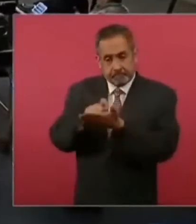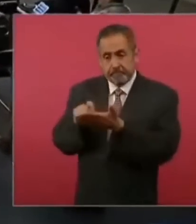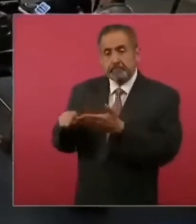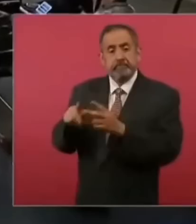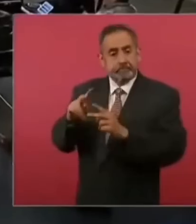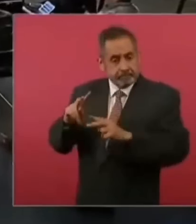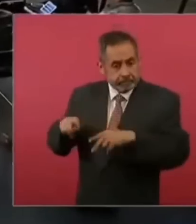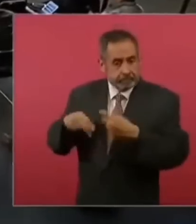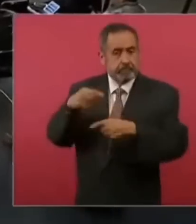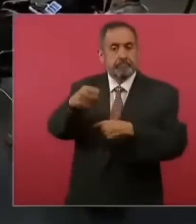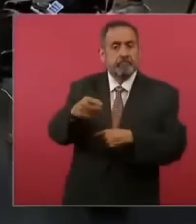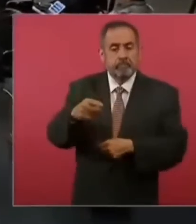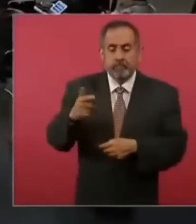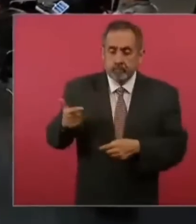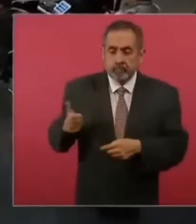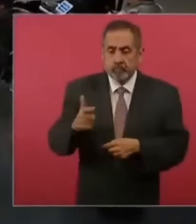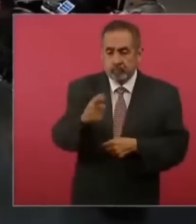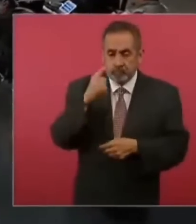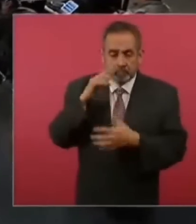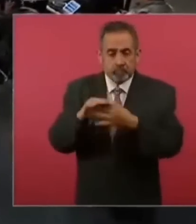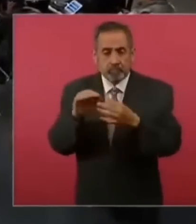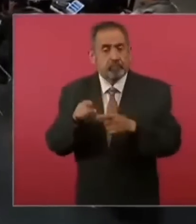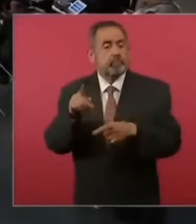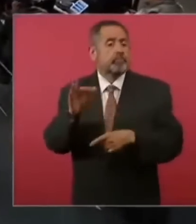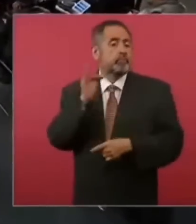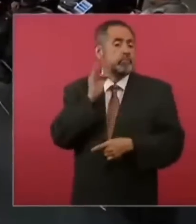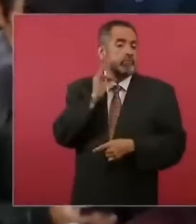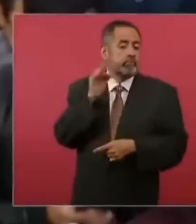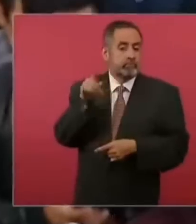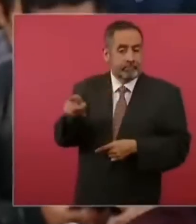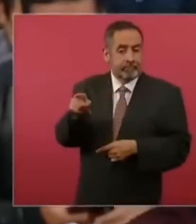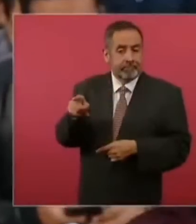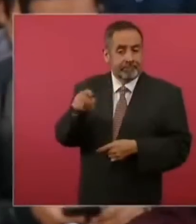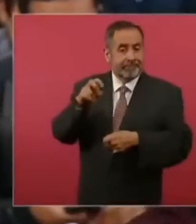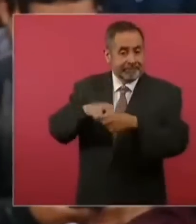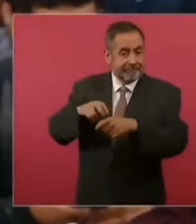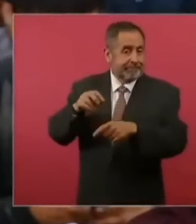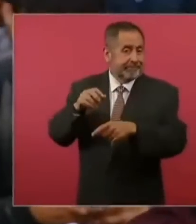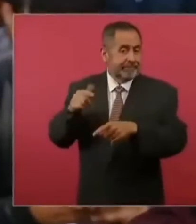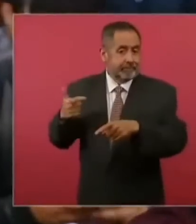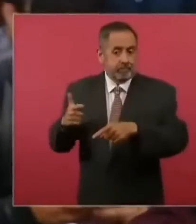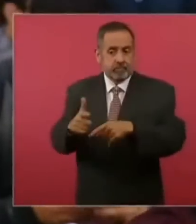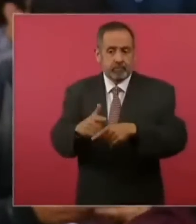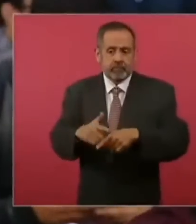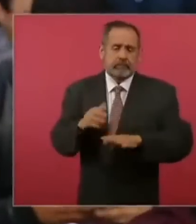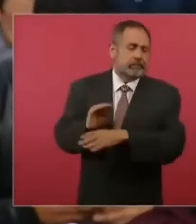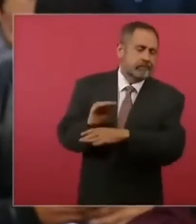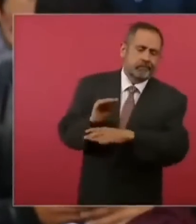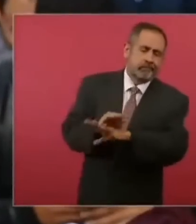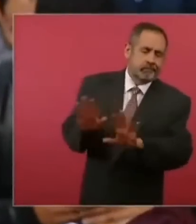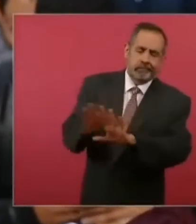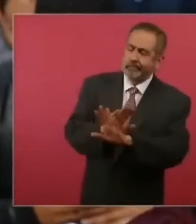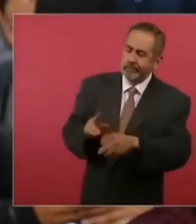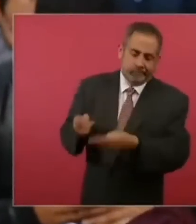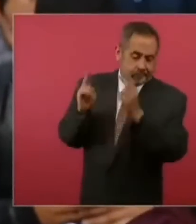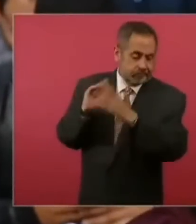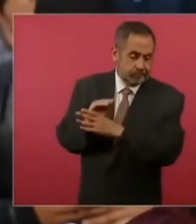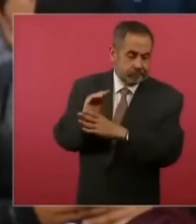Guanajuato, pero resulta que en la Fiscalía General de Guanajuato no quieren atender el caso.